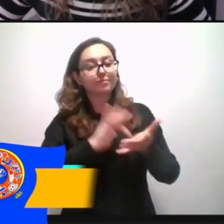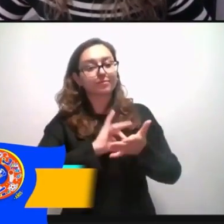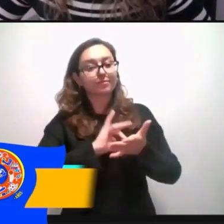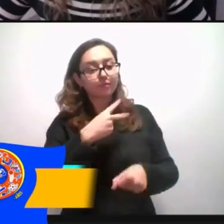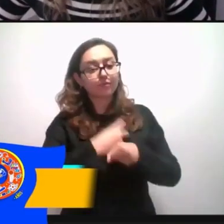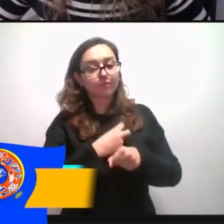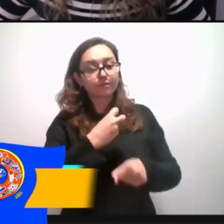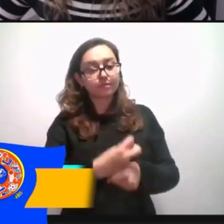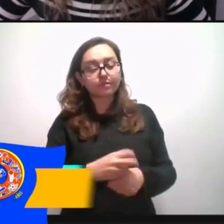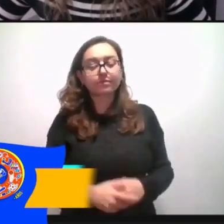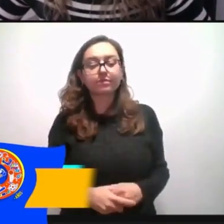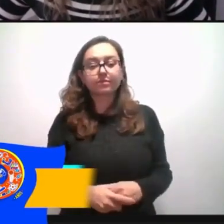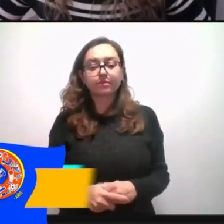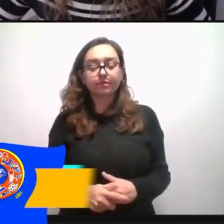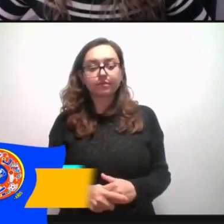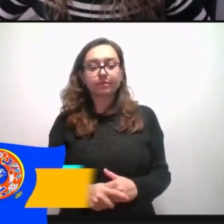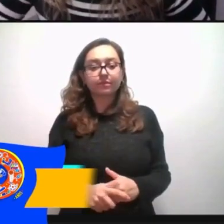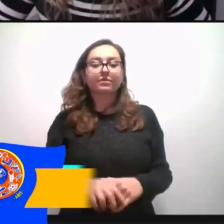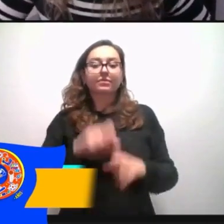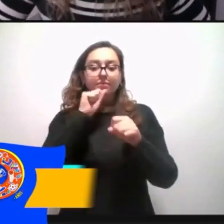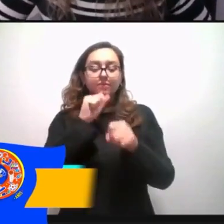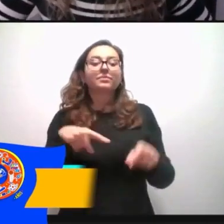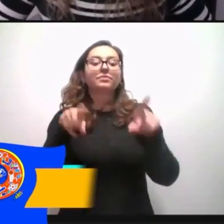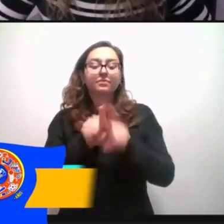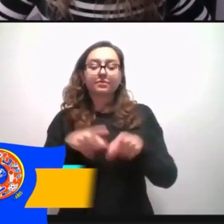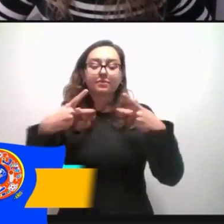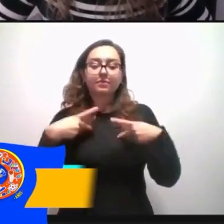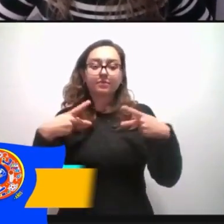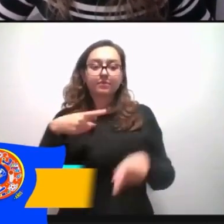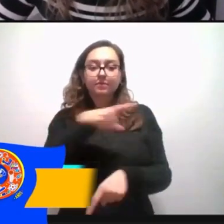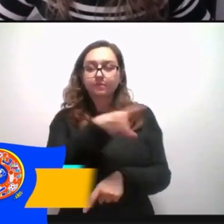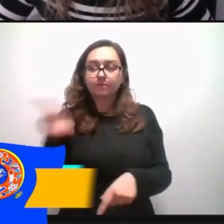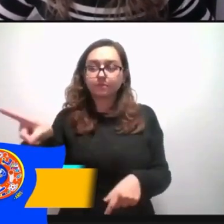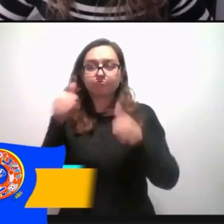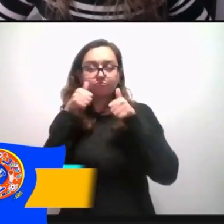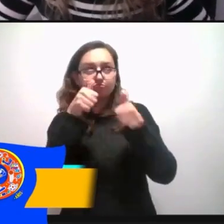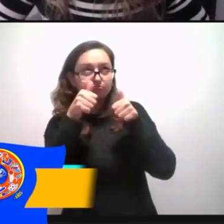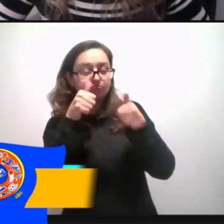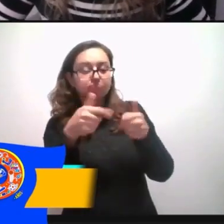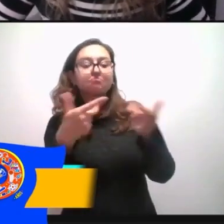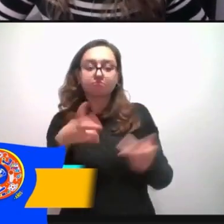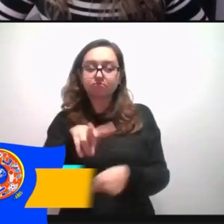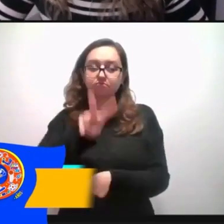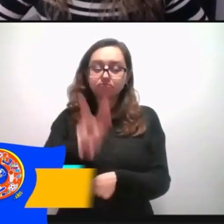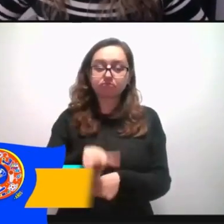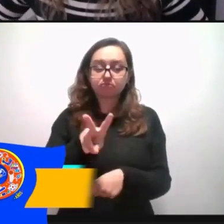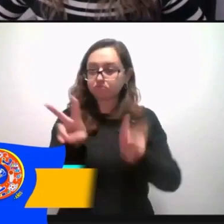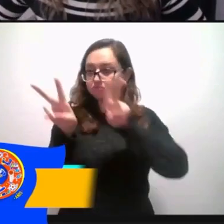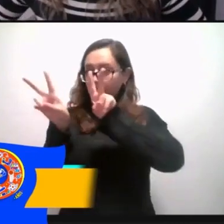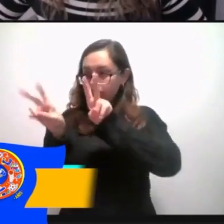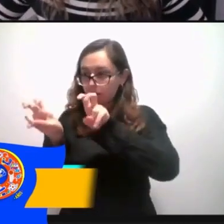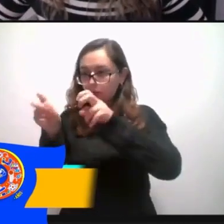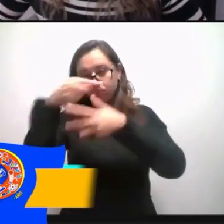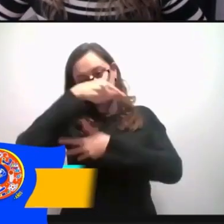señala la audiencia, es muy importante el entender que una misma temática puede tener una